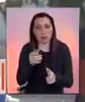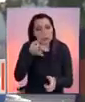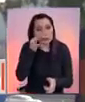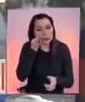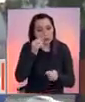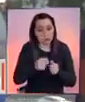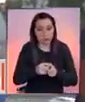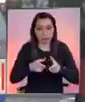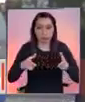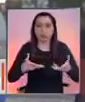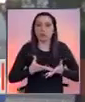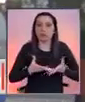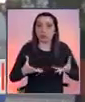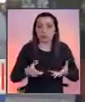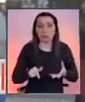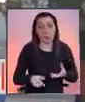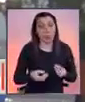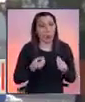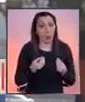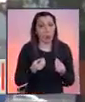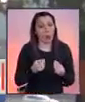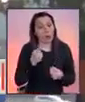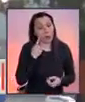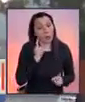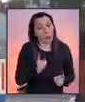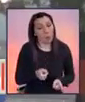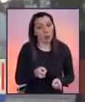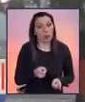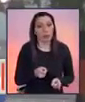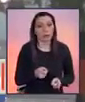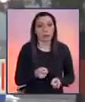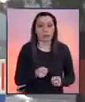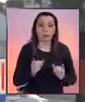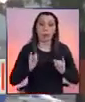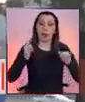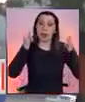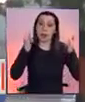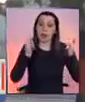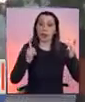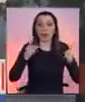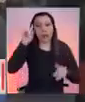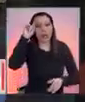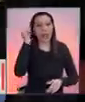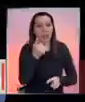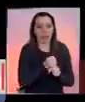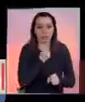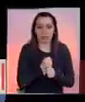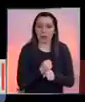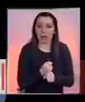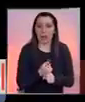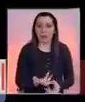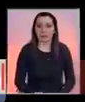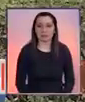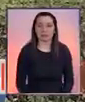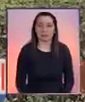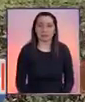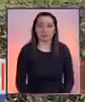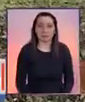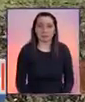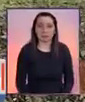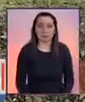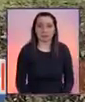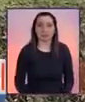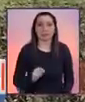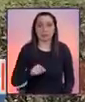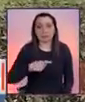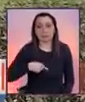crecido bastante. Entonces, es bueno igual ver que de algo muy entretenido nació un trabajo. Ahora